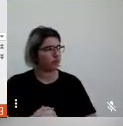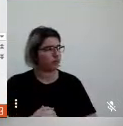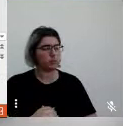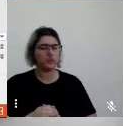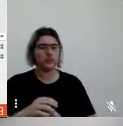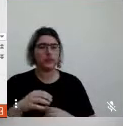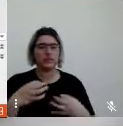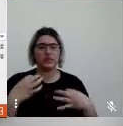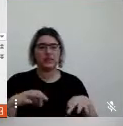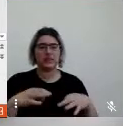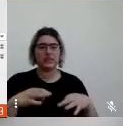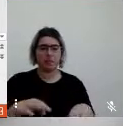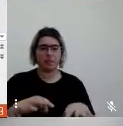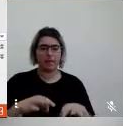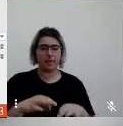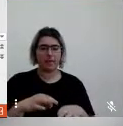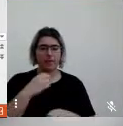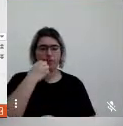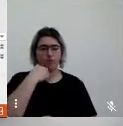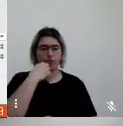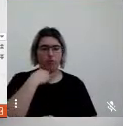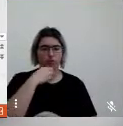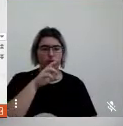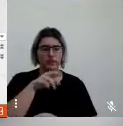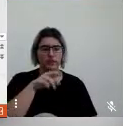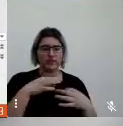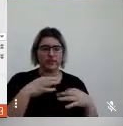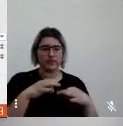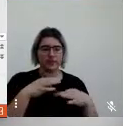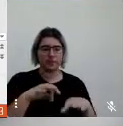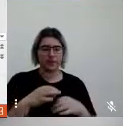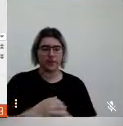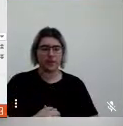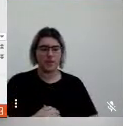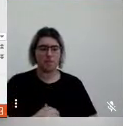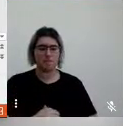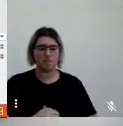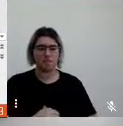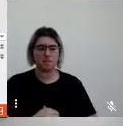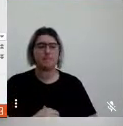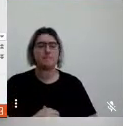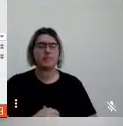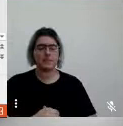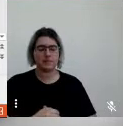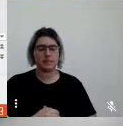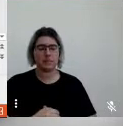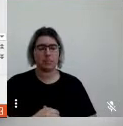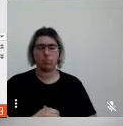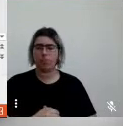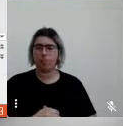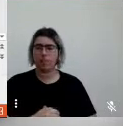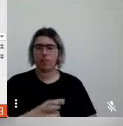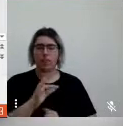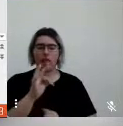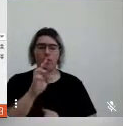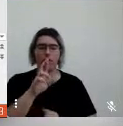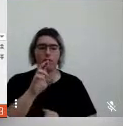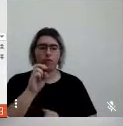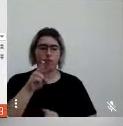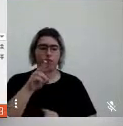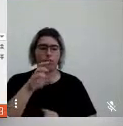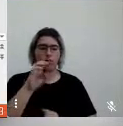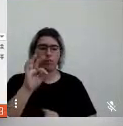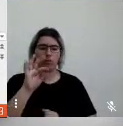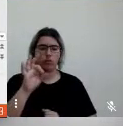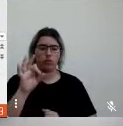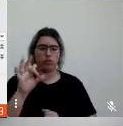de la fructosa de la fruta es simple, ¿no? Azúcares simples. Es, O al es, revés. es fructosa lo que contiene y también parte de